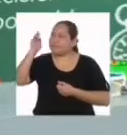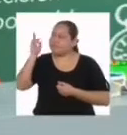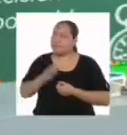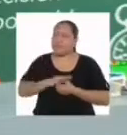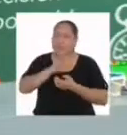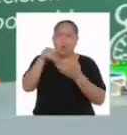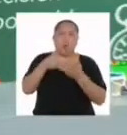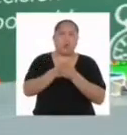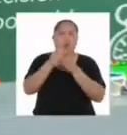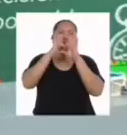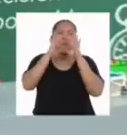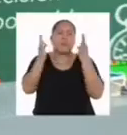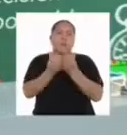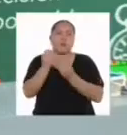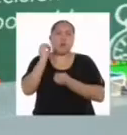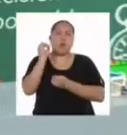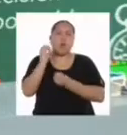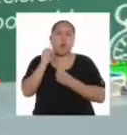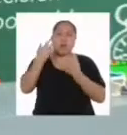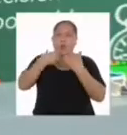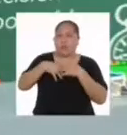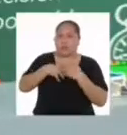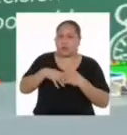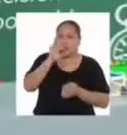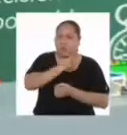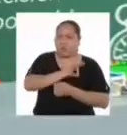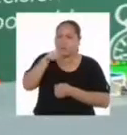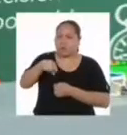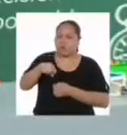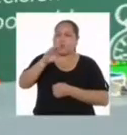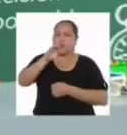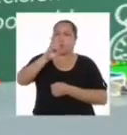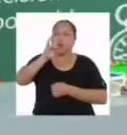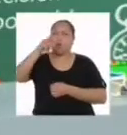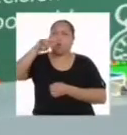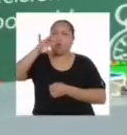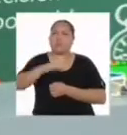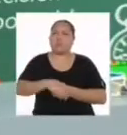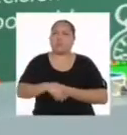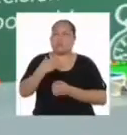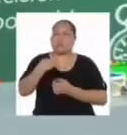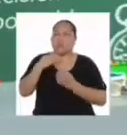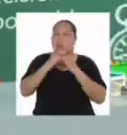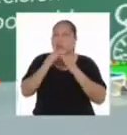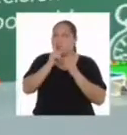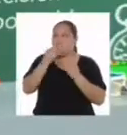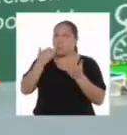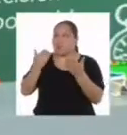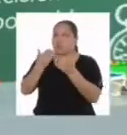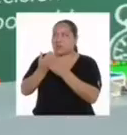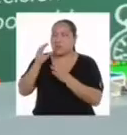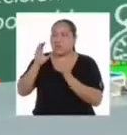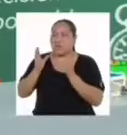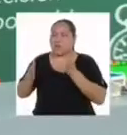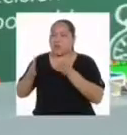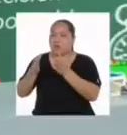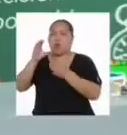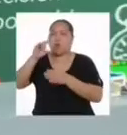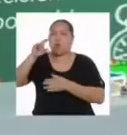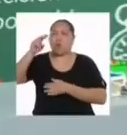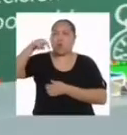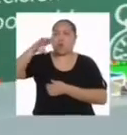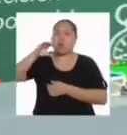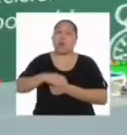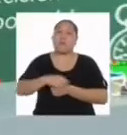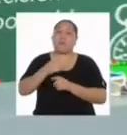Profesora, ¿todas las familias o empresas aprovechamos las cuencas hidrográficas? Mi casa no está ubicada cerca de ninguna cuenca. Pero un amigo